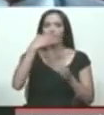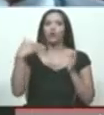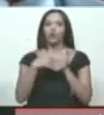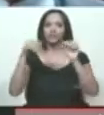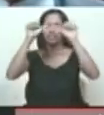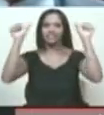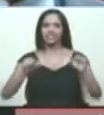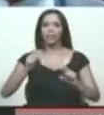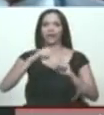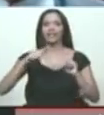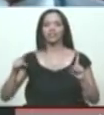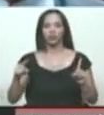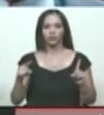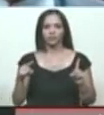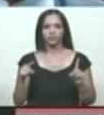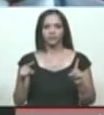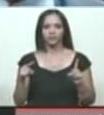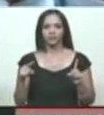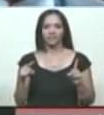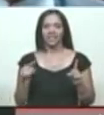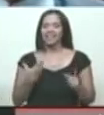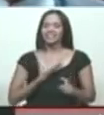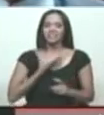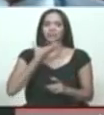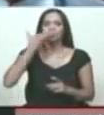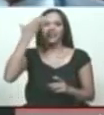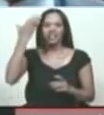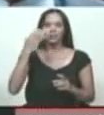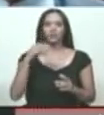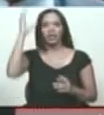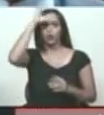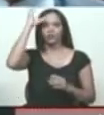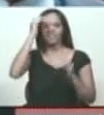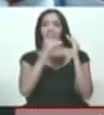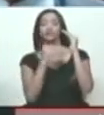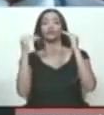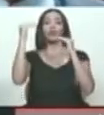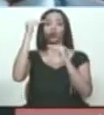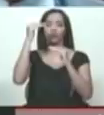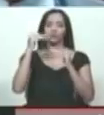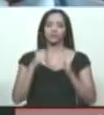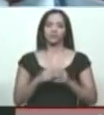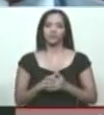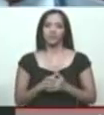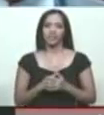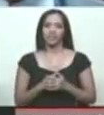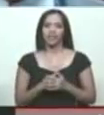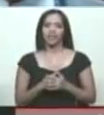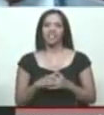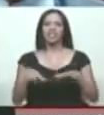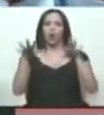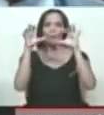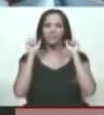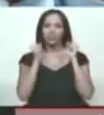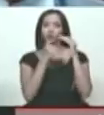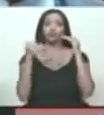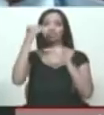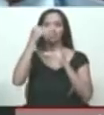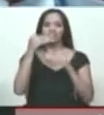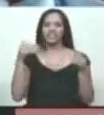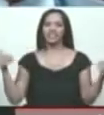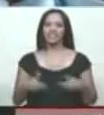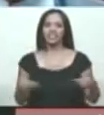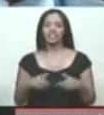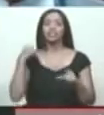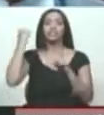eléctrico. Este espíritu de conciencia superior, de comprensión superior, de resistencia,